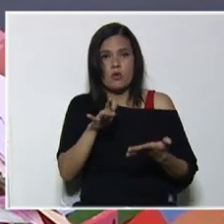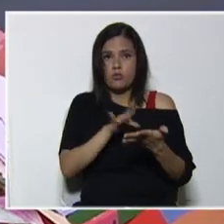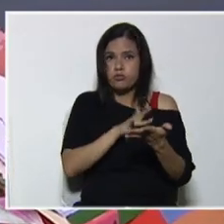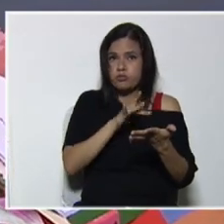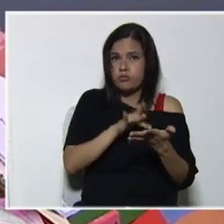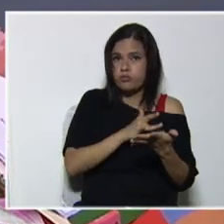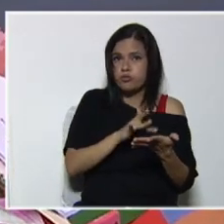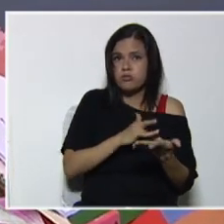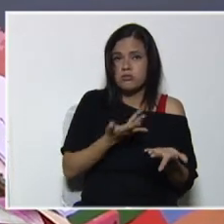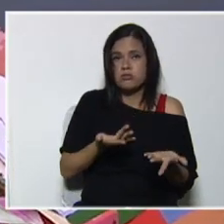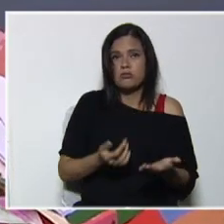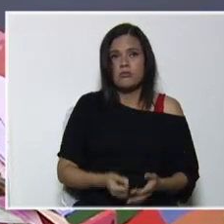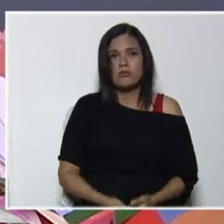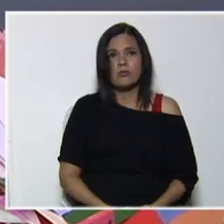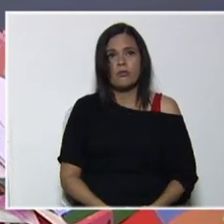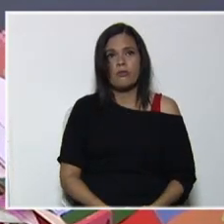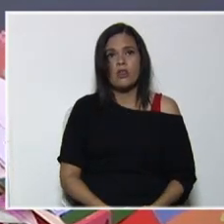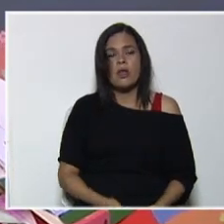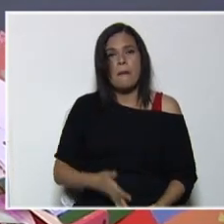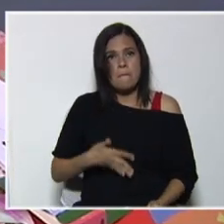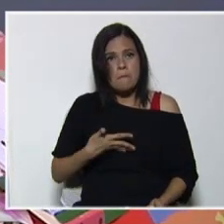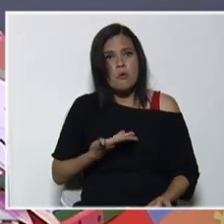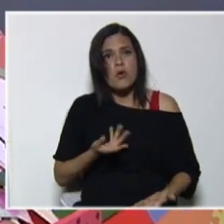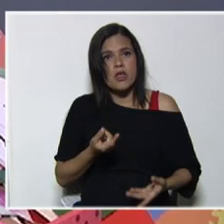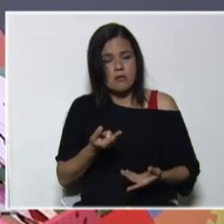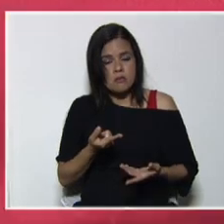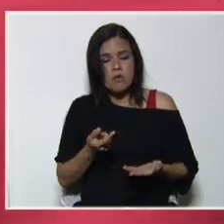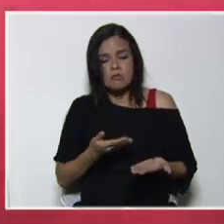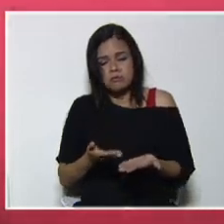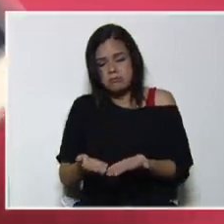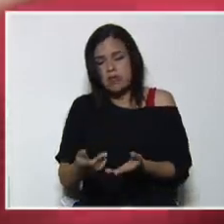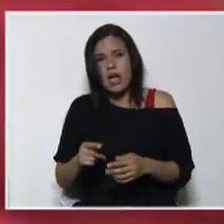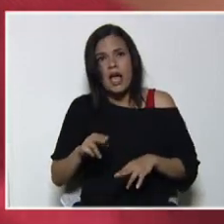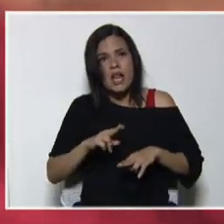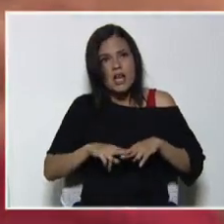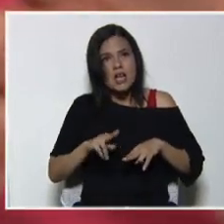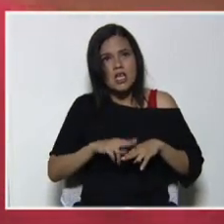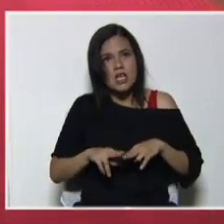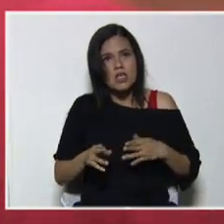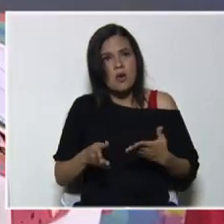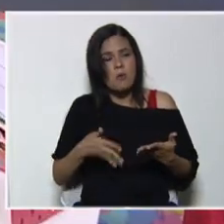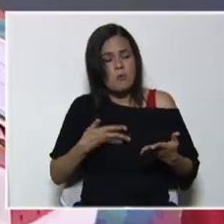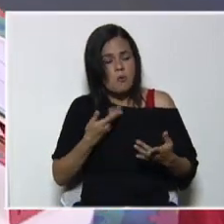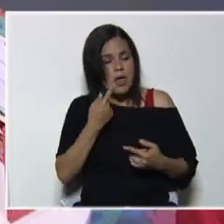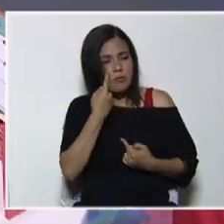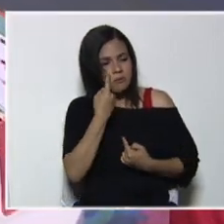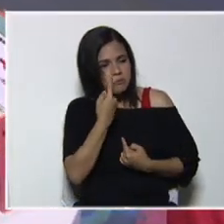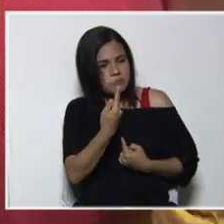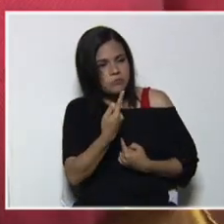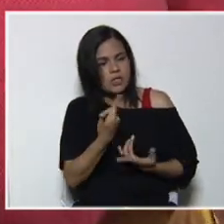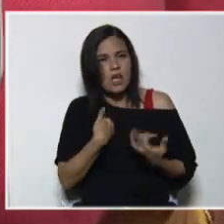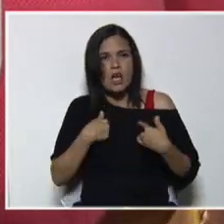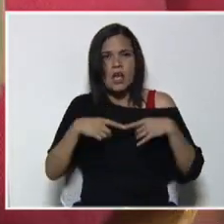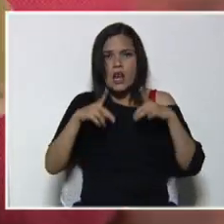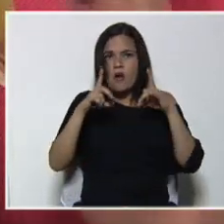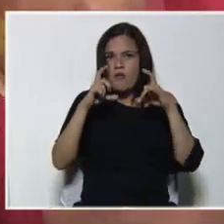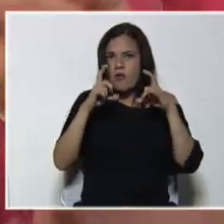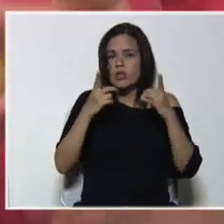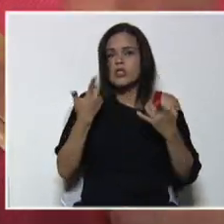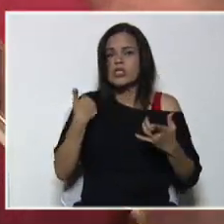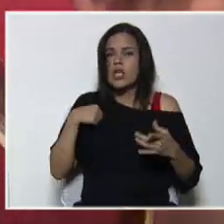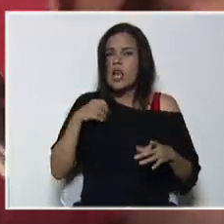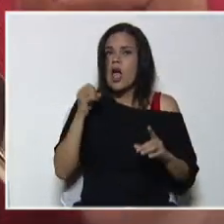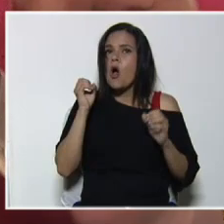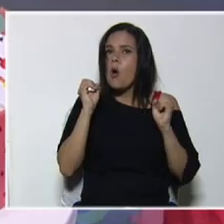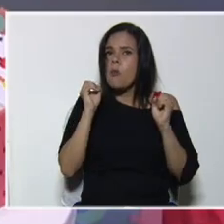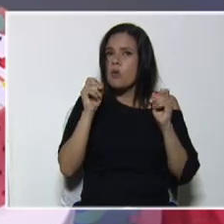tablet, y podemos permitir que la niña y el niño de esa etapa maternal también pueda observar, si tienen la oportunidad,